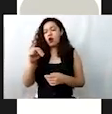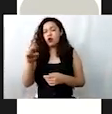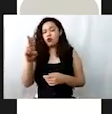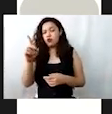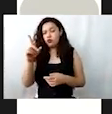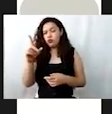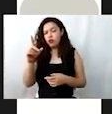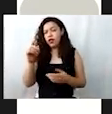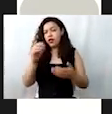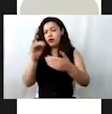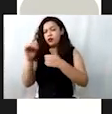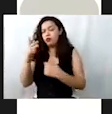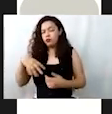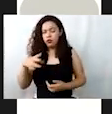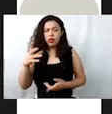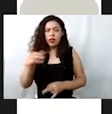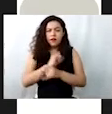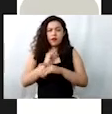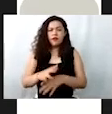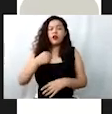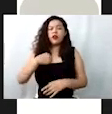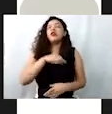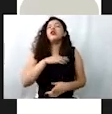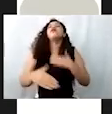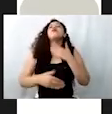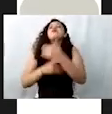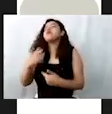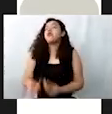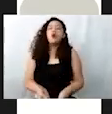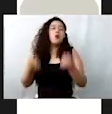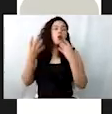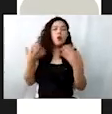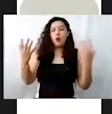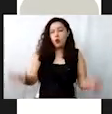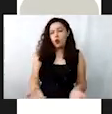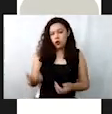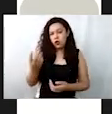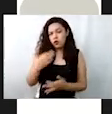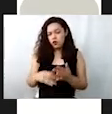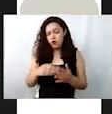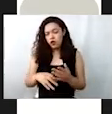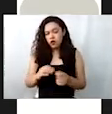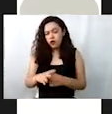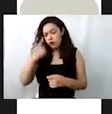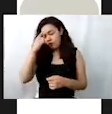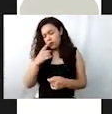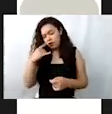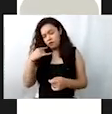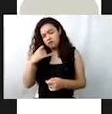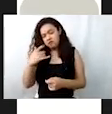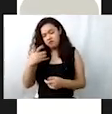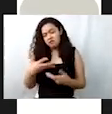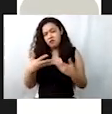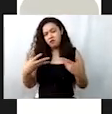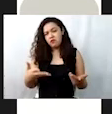Se va a presentar un informe que da cuenta de qué tanto hemos avanzado, qué tanto hace falta, cuáles son los desafíos hasta ahora.